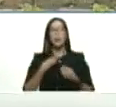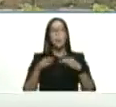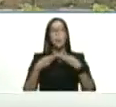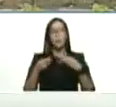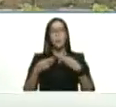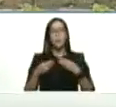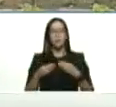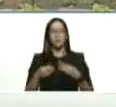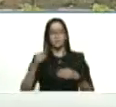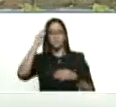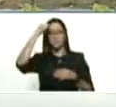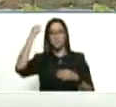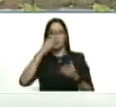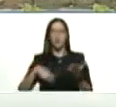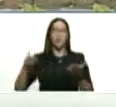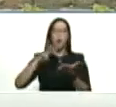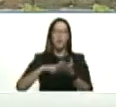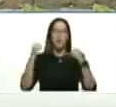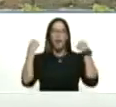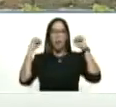volvieron a la práctica y a la expansión.